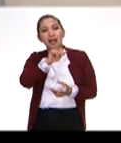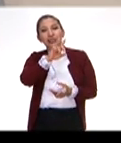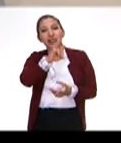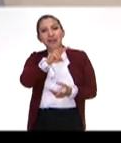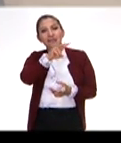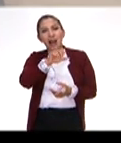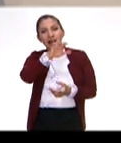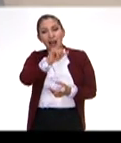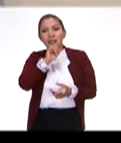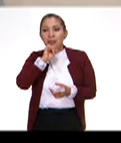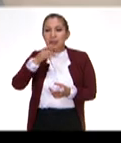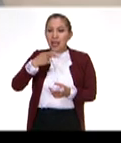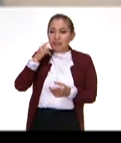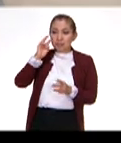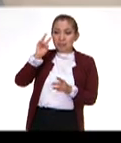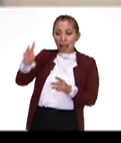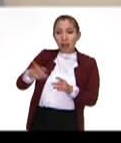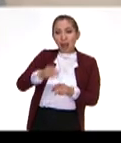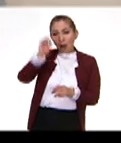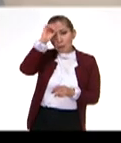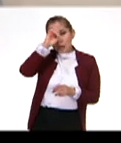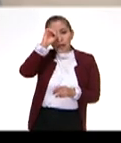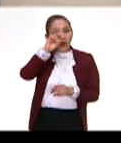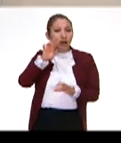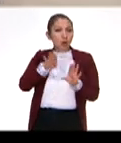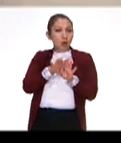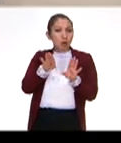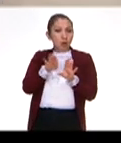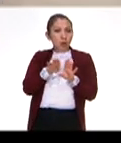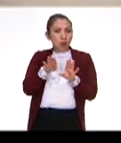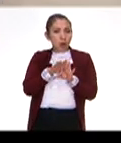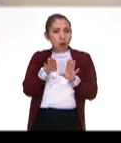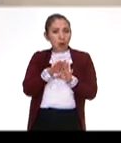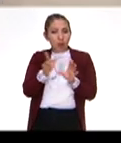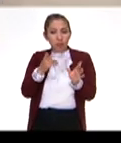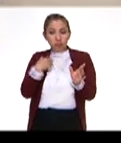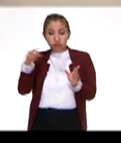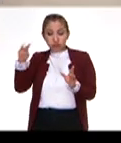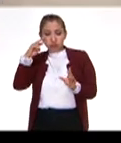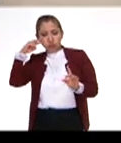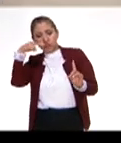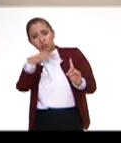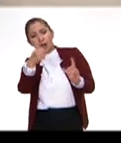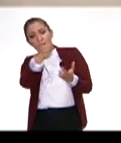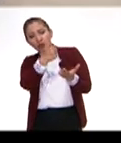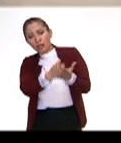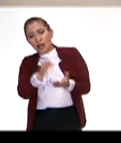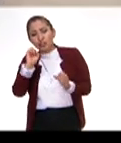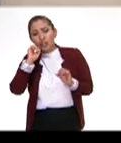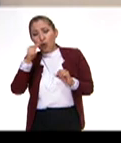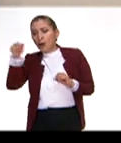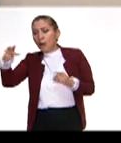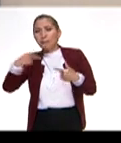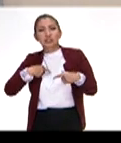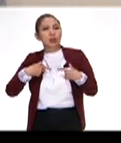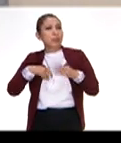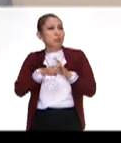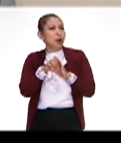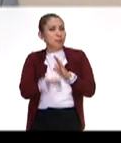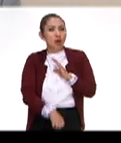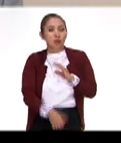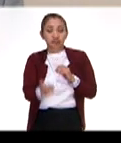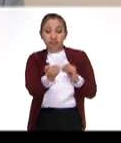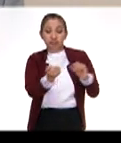pero también podemos apreciar y ver cómo percibían la ciudad de Chihuahua personajes como